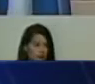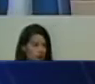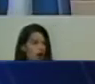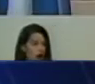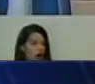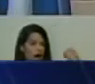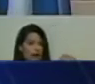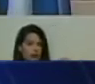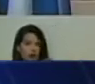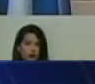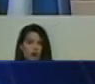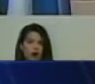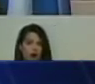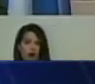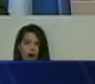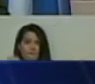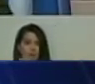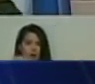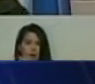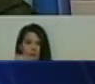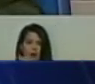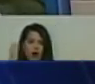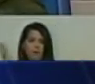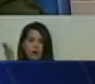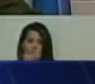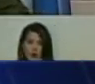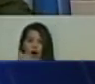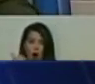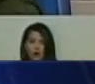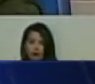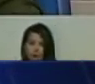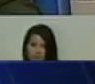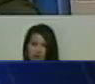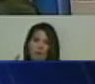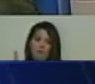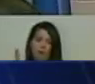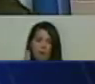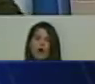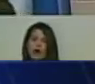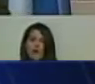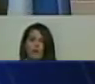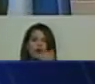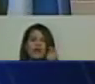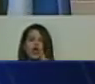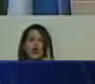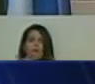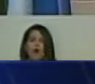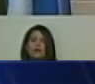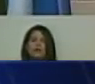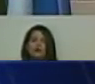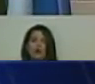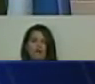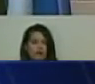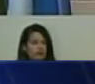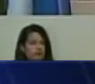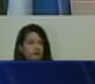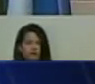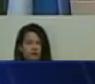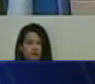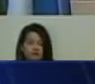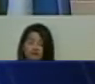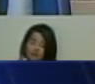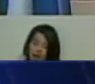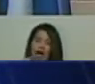hoy están privados de libertad. Entonces, imagínense ustedes cómo hemos ido avanzando. Hasta este momento, la cifra es